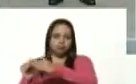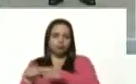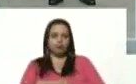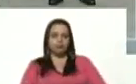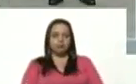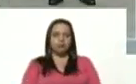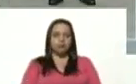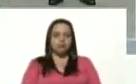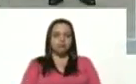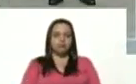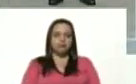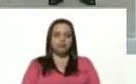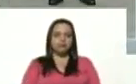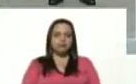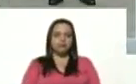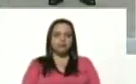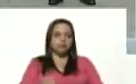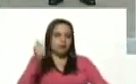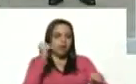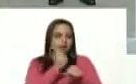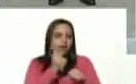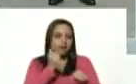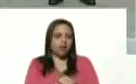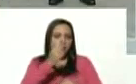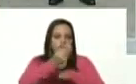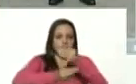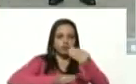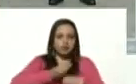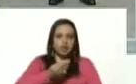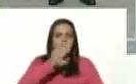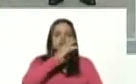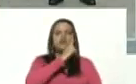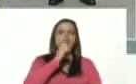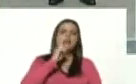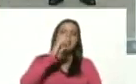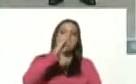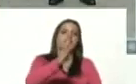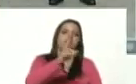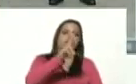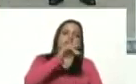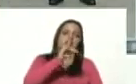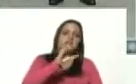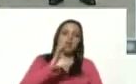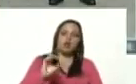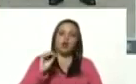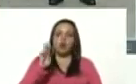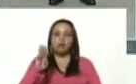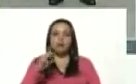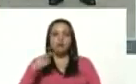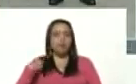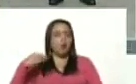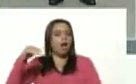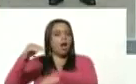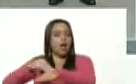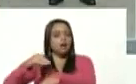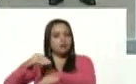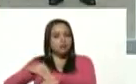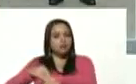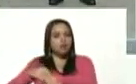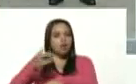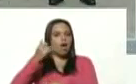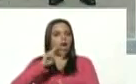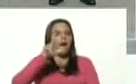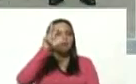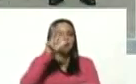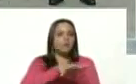de trabajo y producción, las BRICOP. Anuncio, he